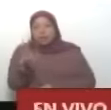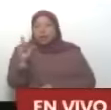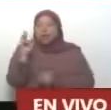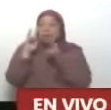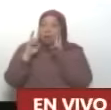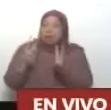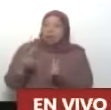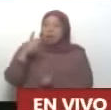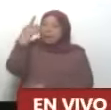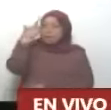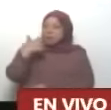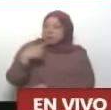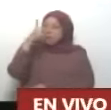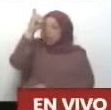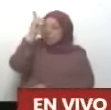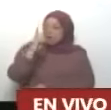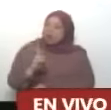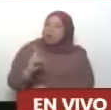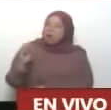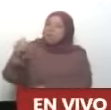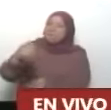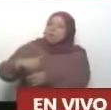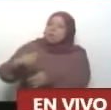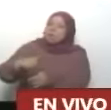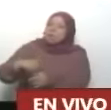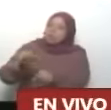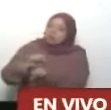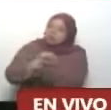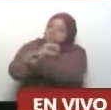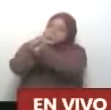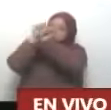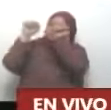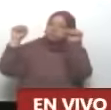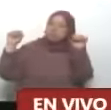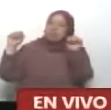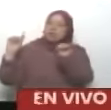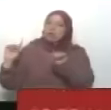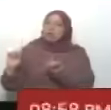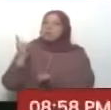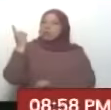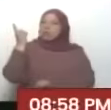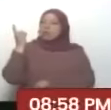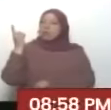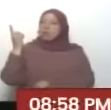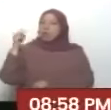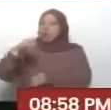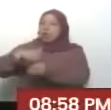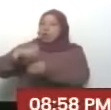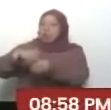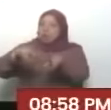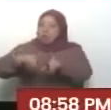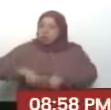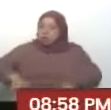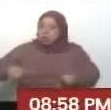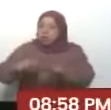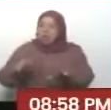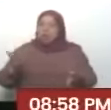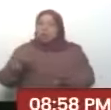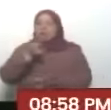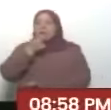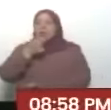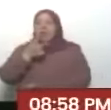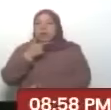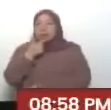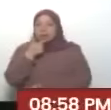discapacidad siempre votando temprano. Son los que llegan primero a los centros de votación. Qué hermosura, ¿verdad?